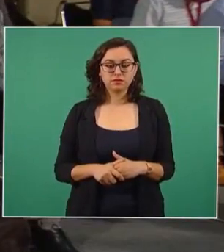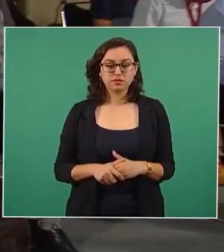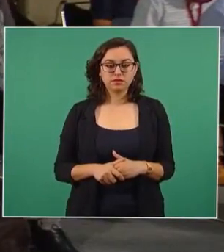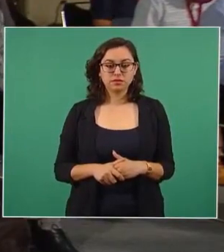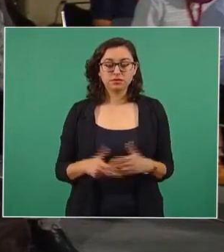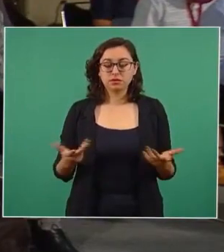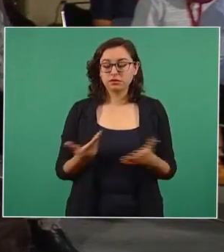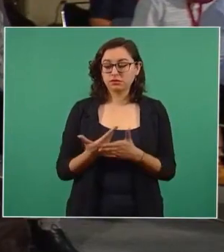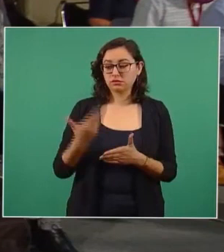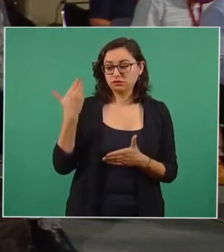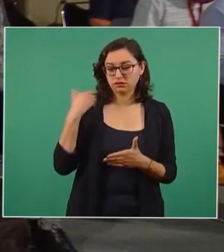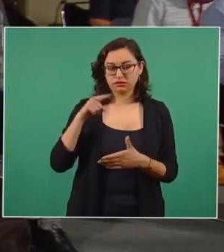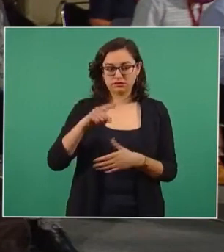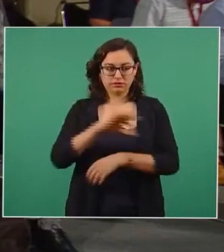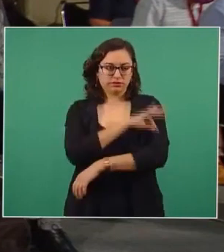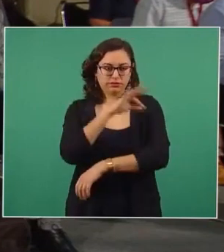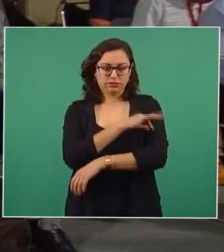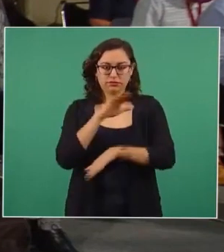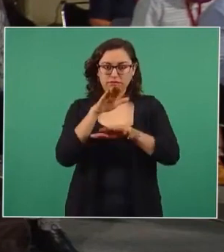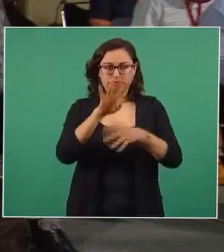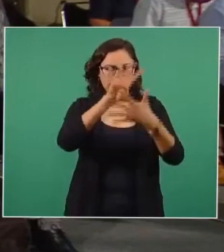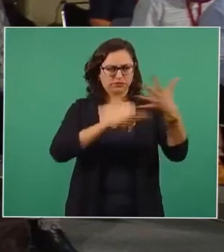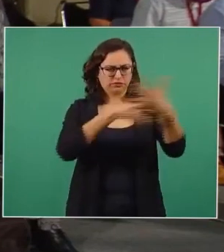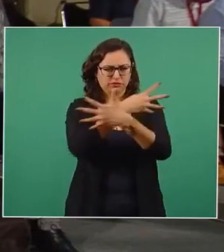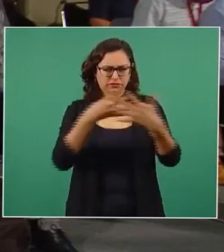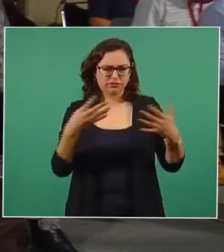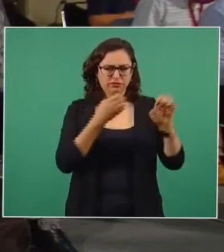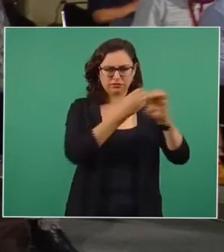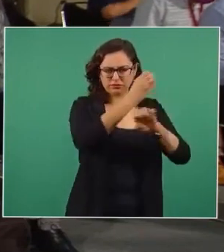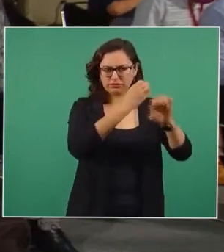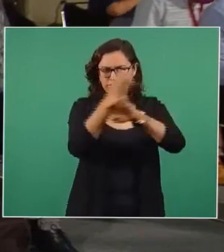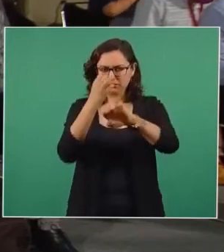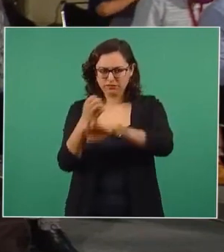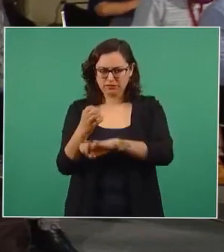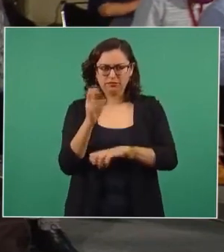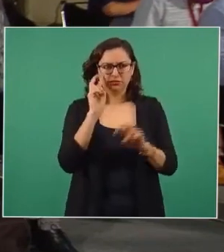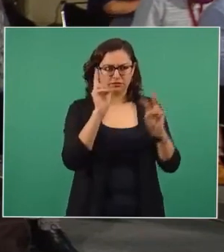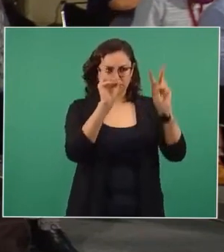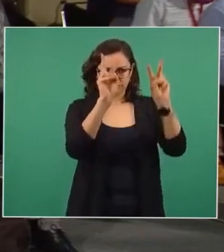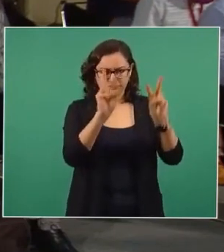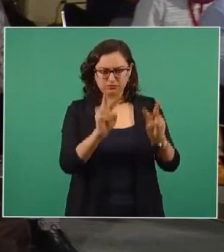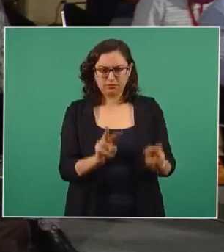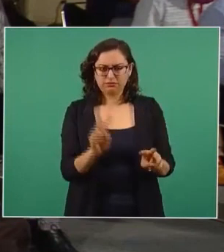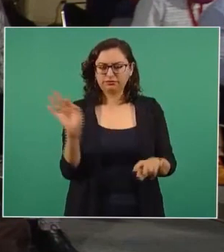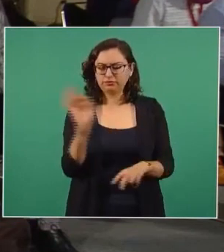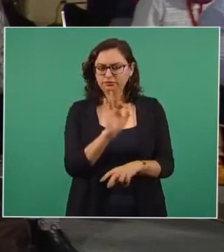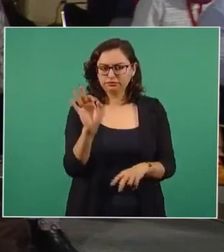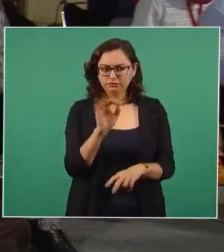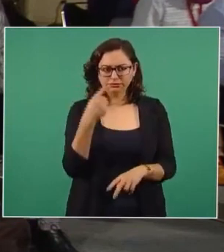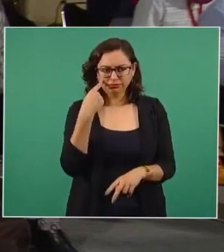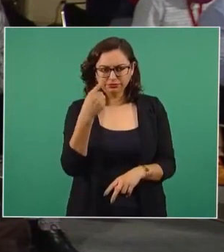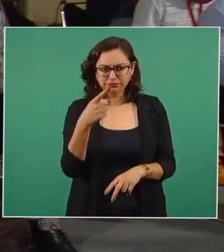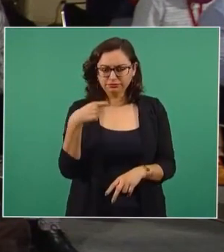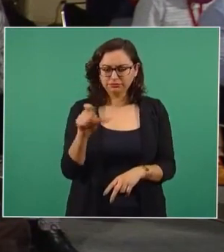sobre vacunación, la vacunación por estados. Si no recuerdo mal y si no vi mal, en Quintana